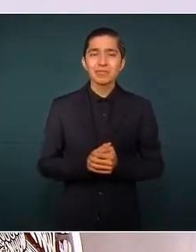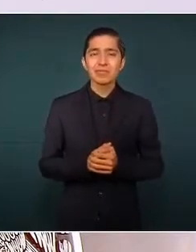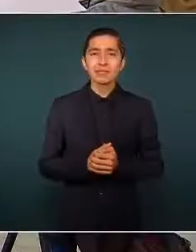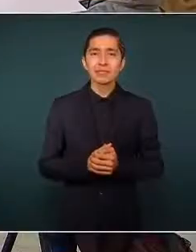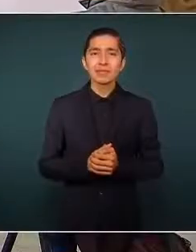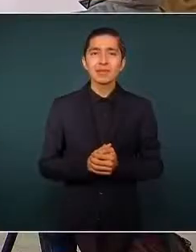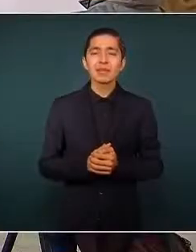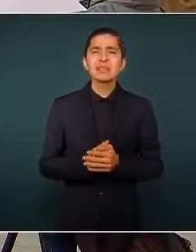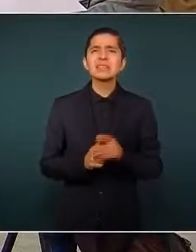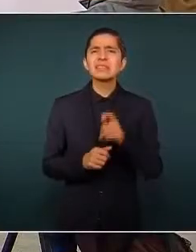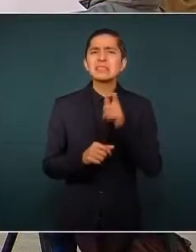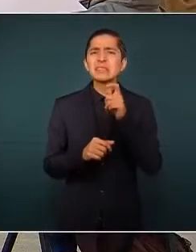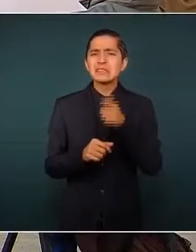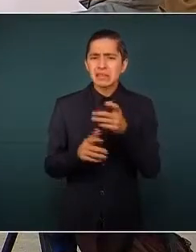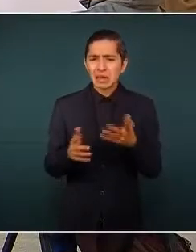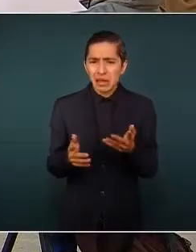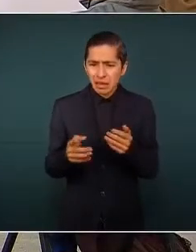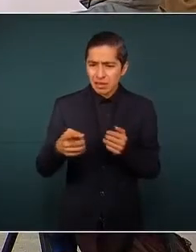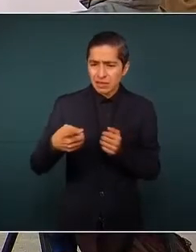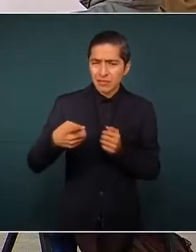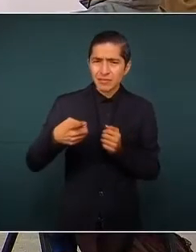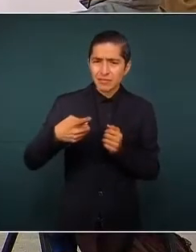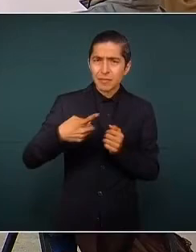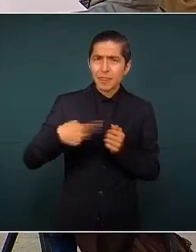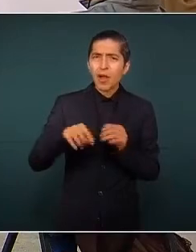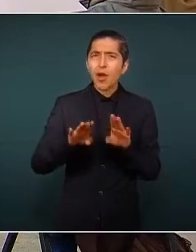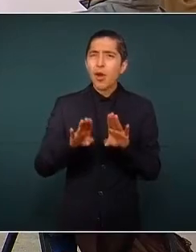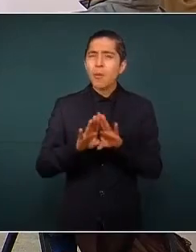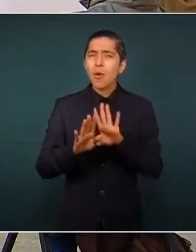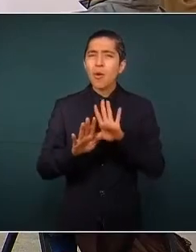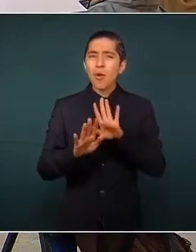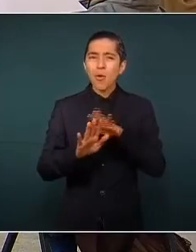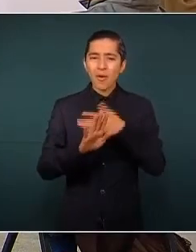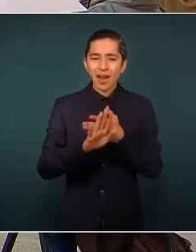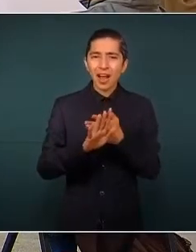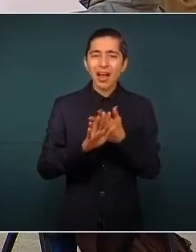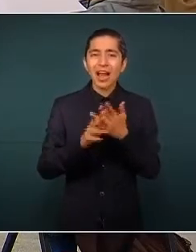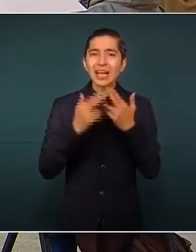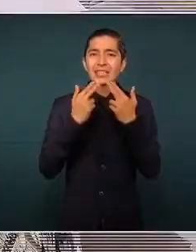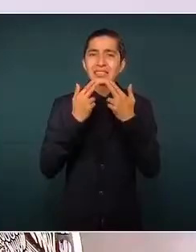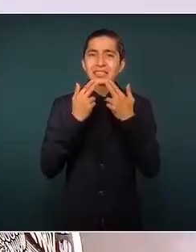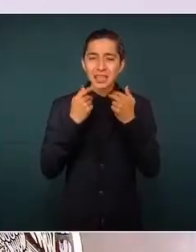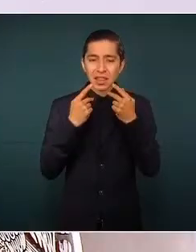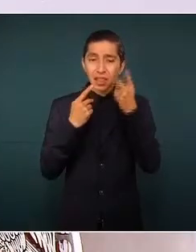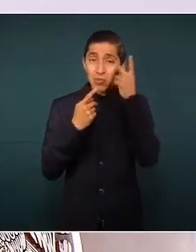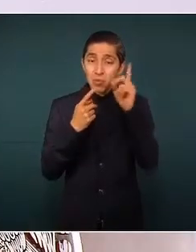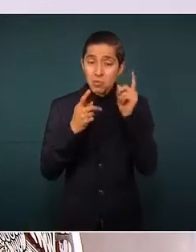y afectan el interés general, la hacienda pública,